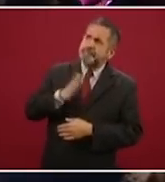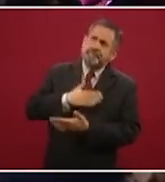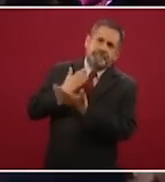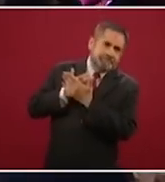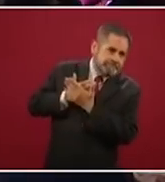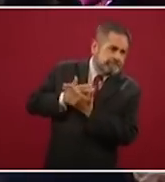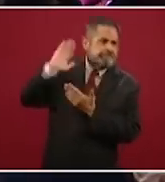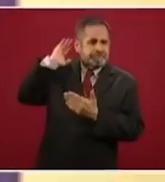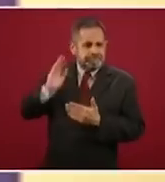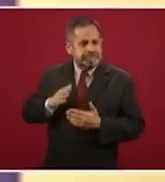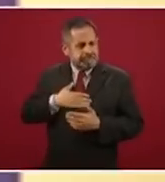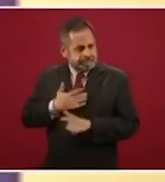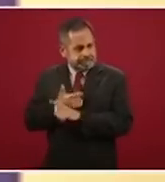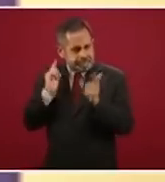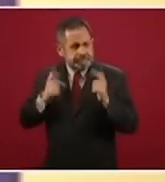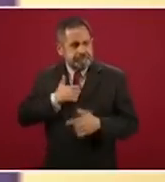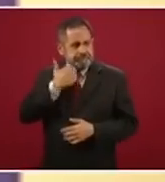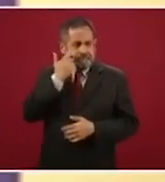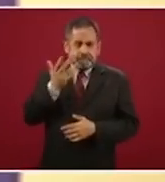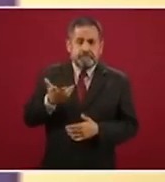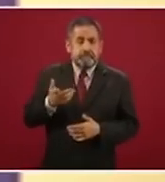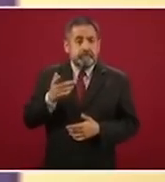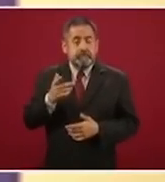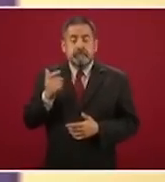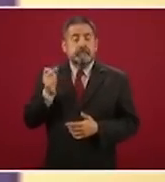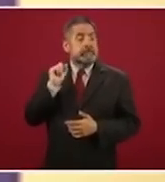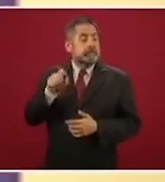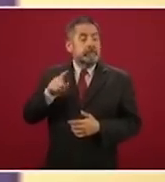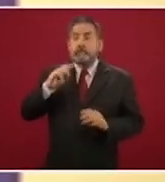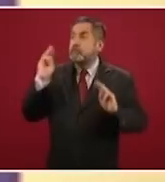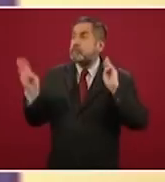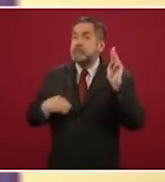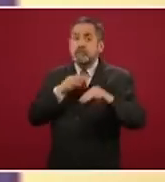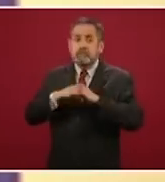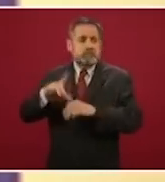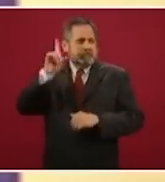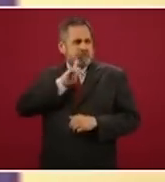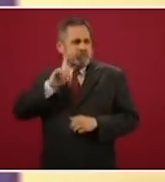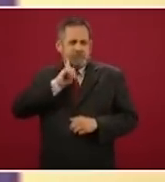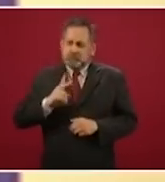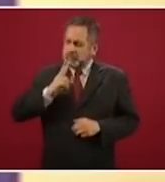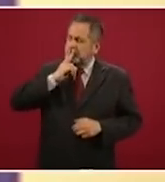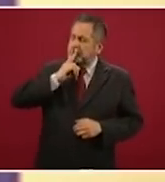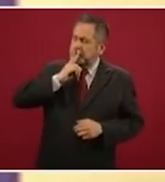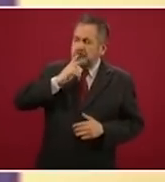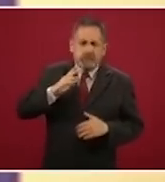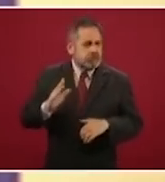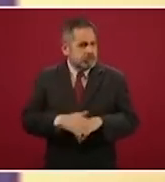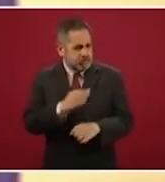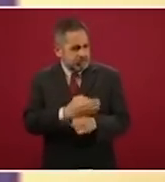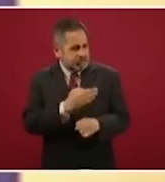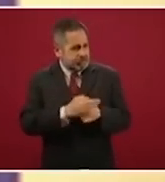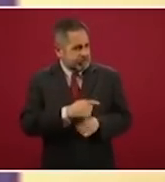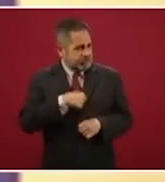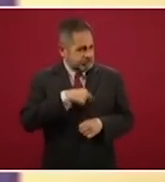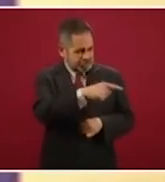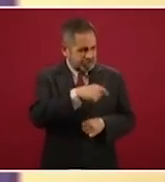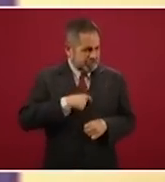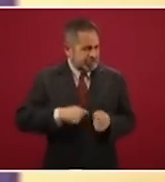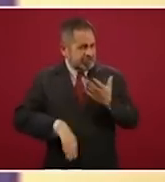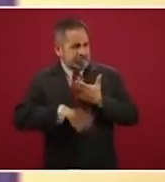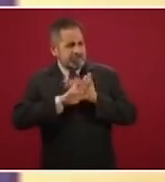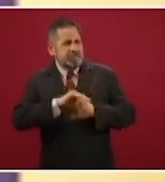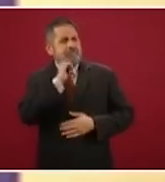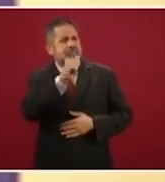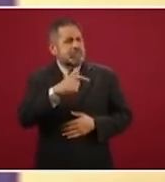naciones del mundo ha sido apreciado el patriotismo de las mujeres. ¿Por qué, pues, mis paisanos, aunque no sean todos, han